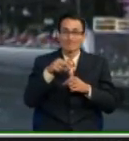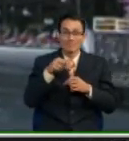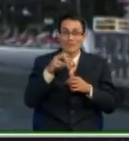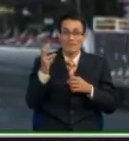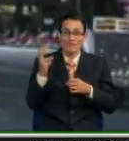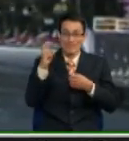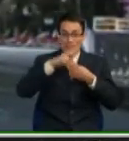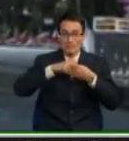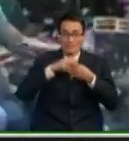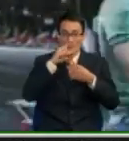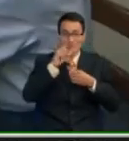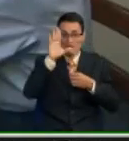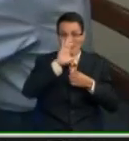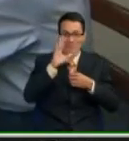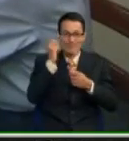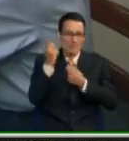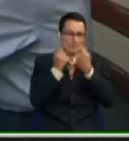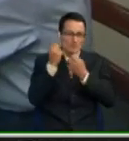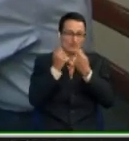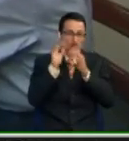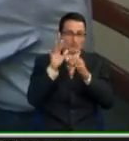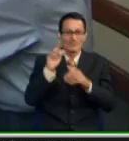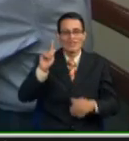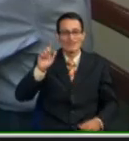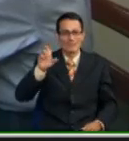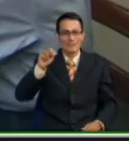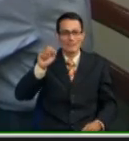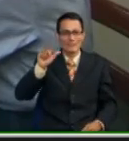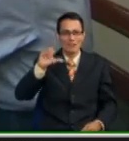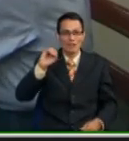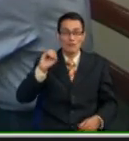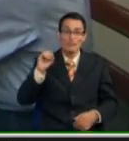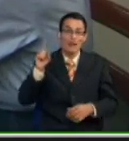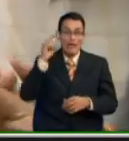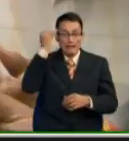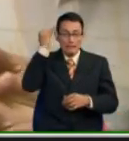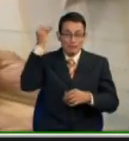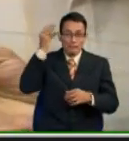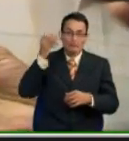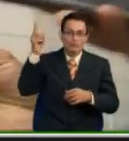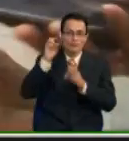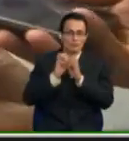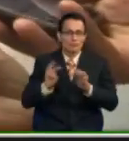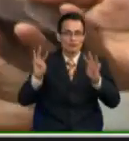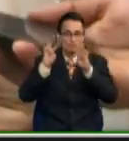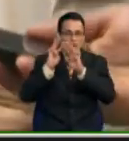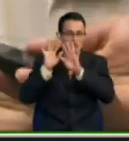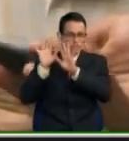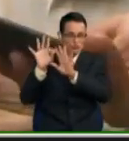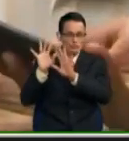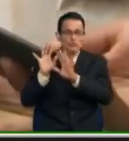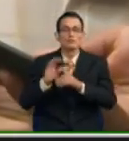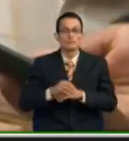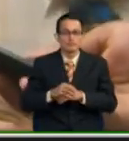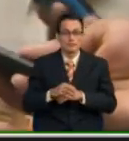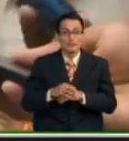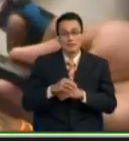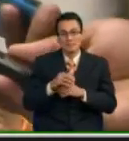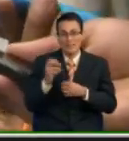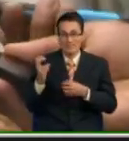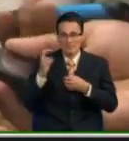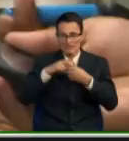nacional de comerciantes fenalco luego de una directiva de naciones unidas- bueno en algo poco a poco desde el año